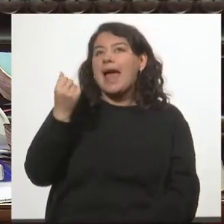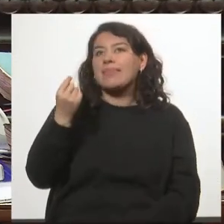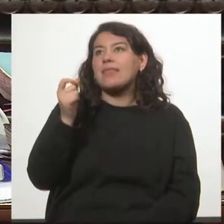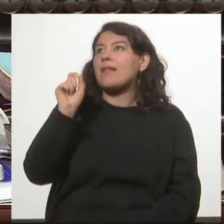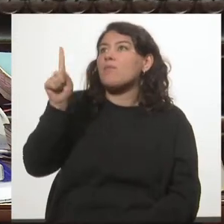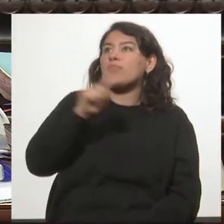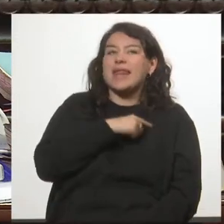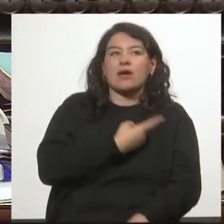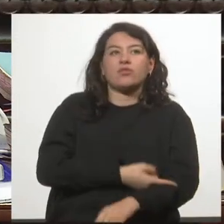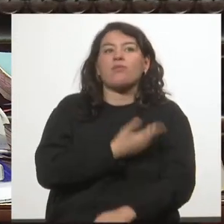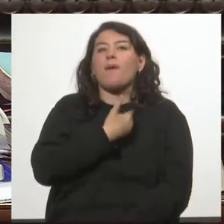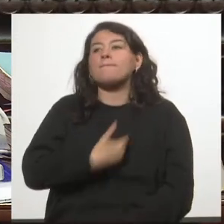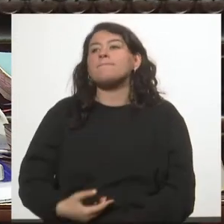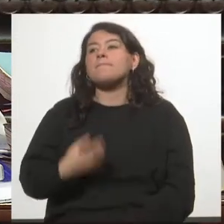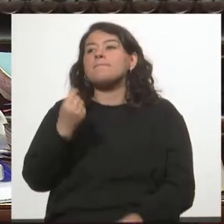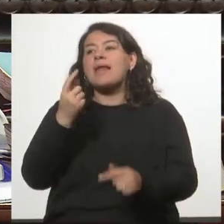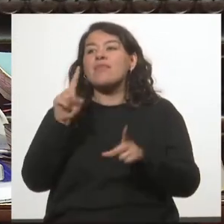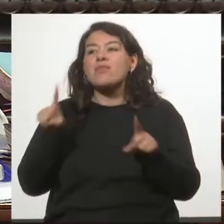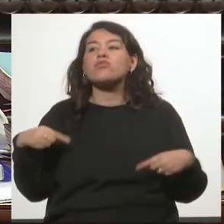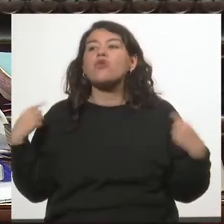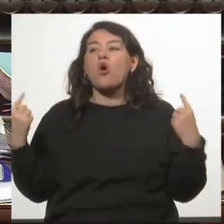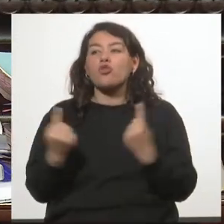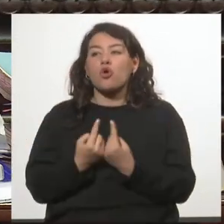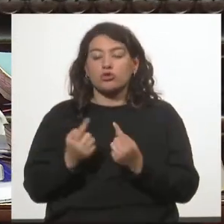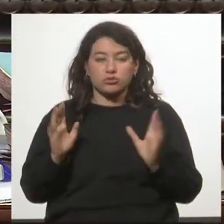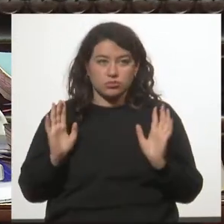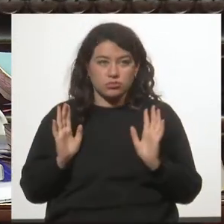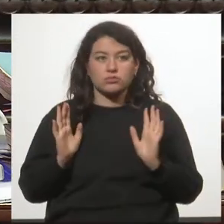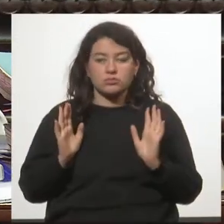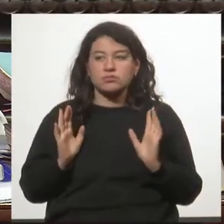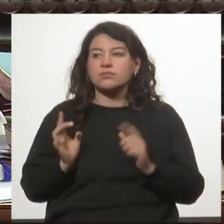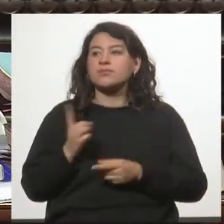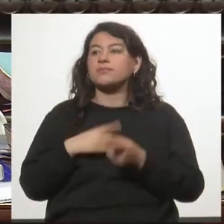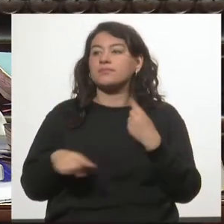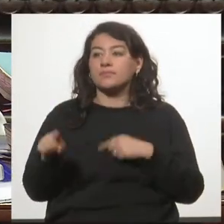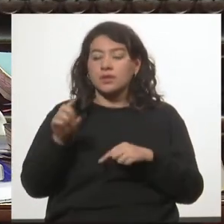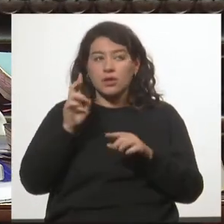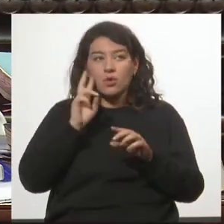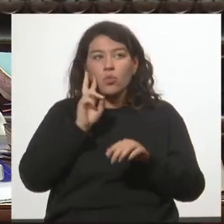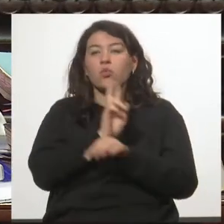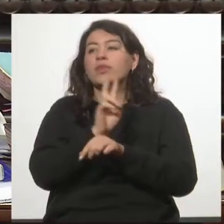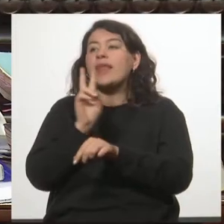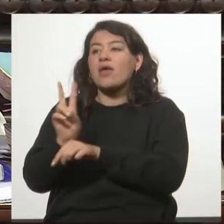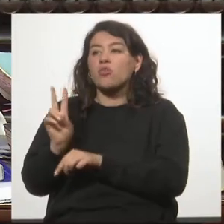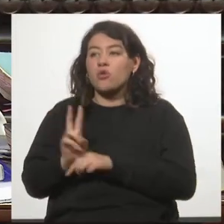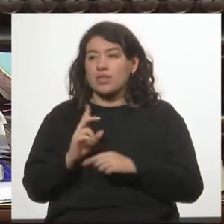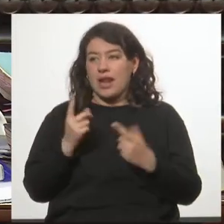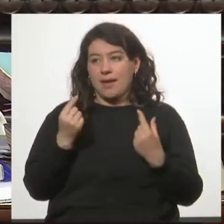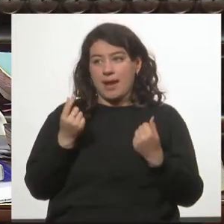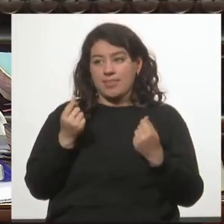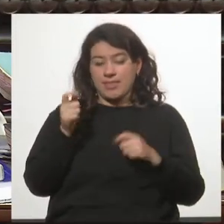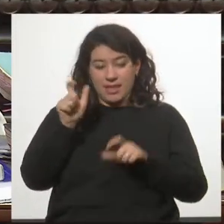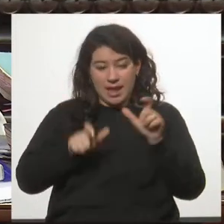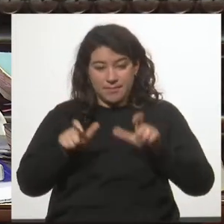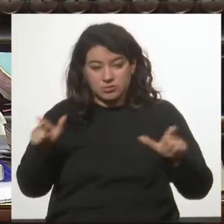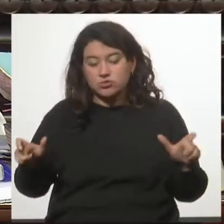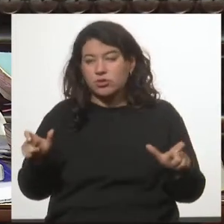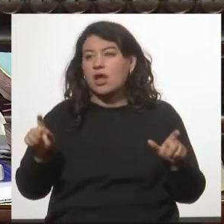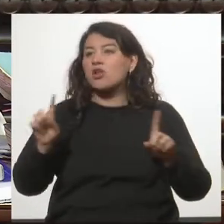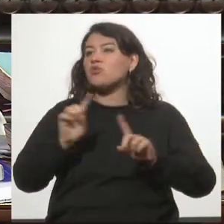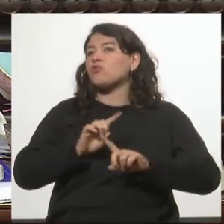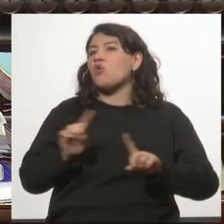ejecutivo dinero de todos nosotros entonces el cuidado de los dineros públicos el no